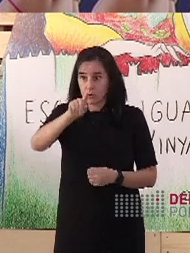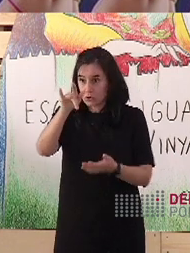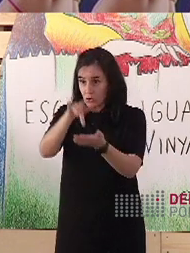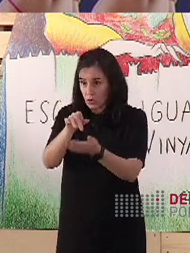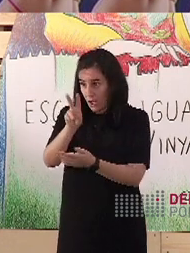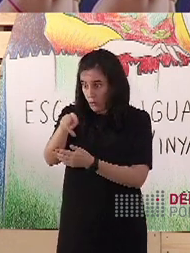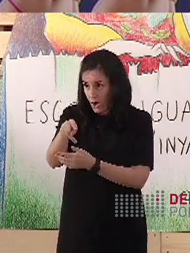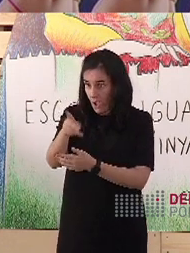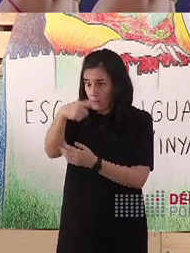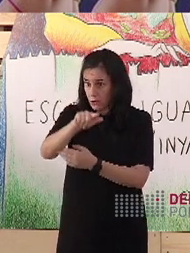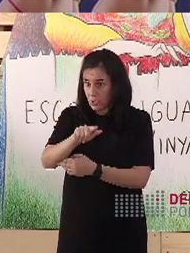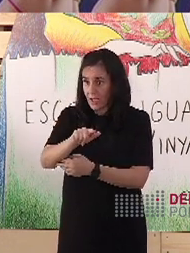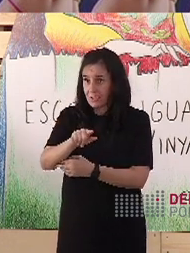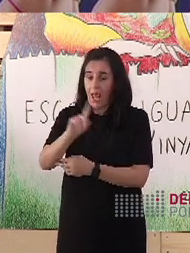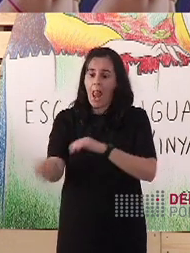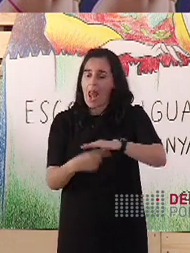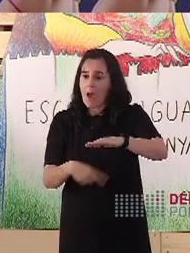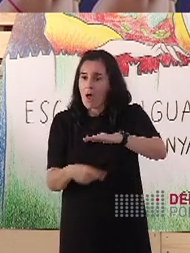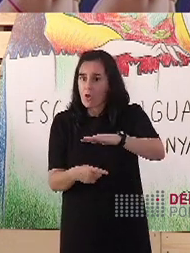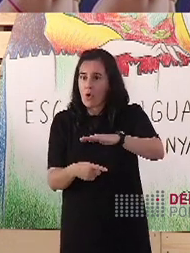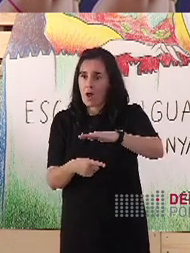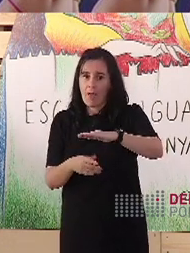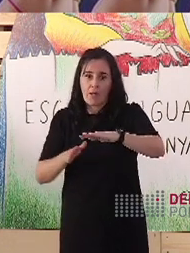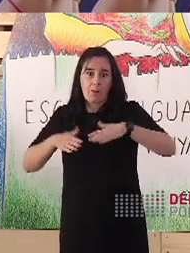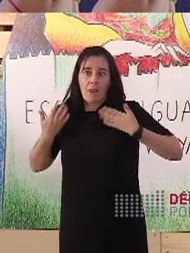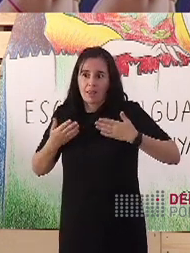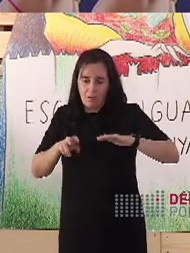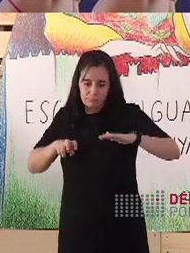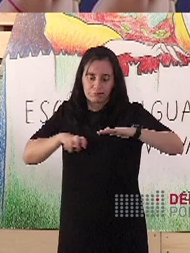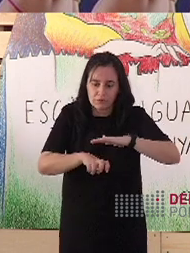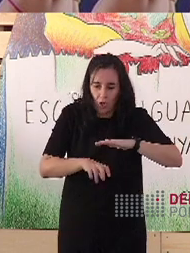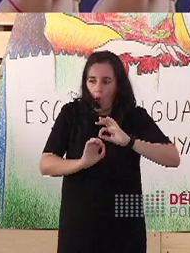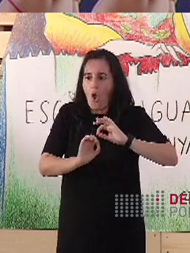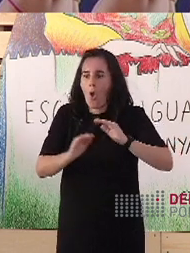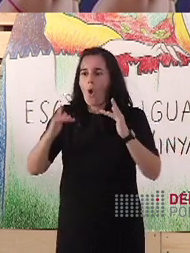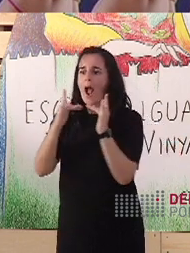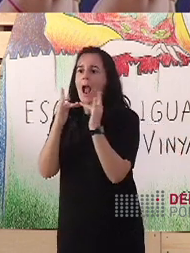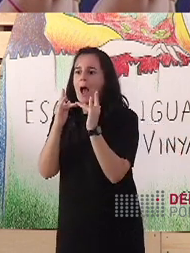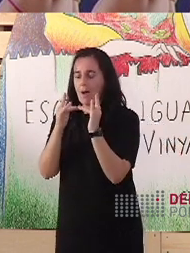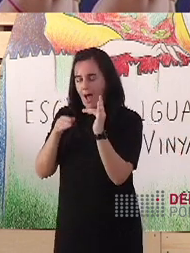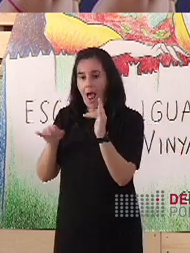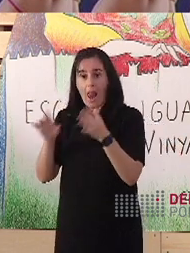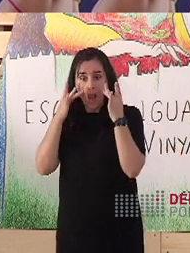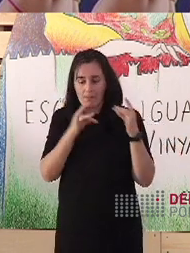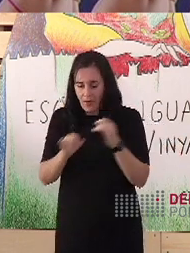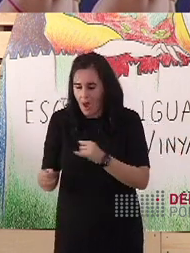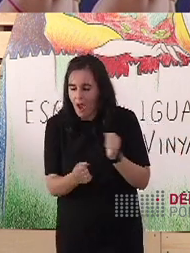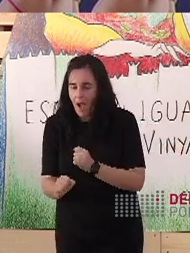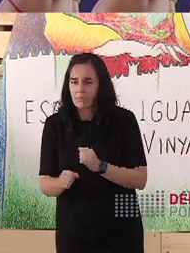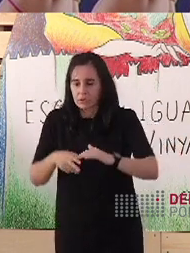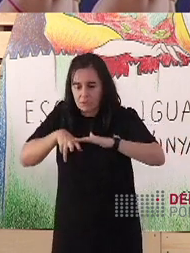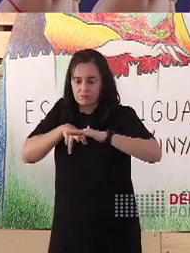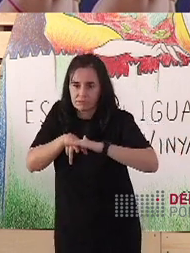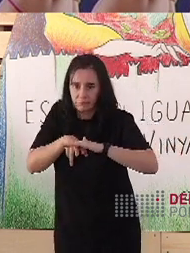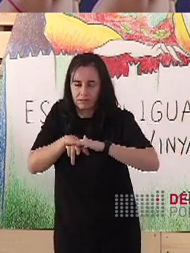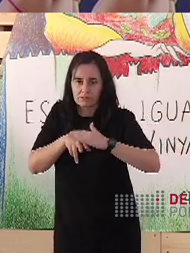quedáis atascadas poniendo la lavadora, pasando, limpiando bajo la cama. Hombre, a mí lo que me extraña es que ninguna se queda atascada en el